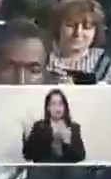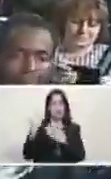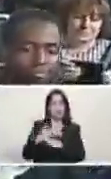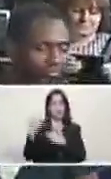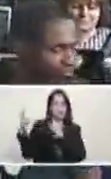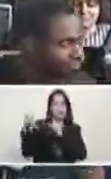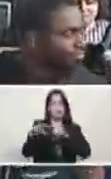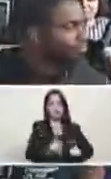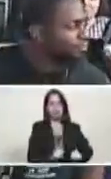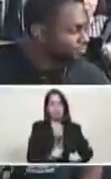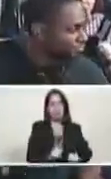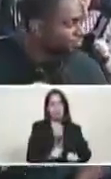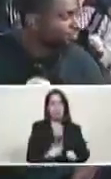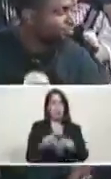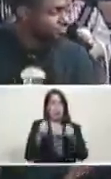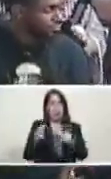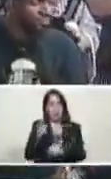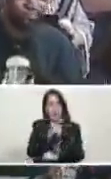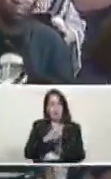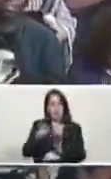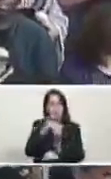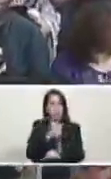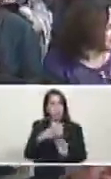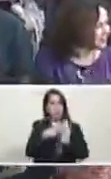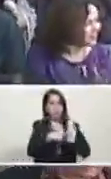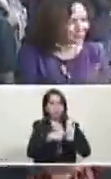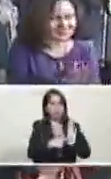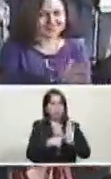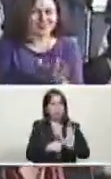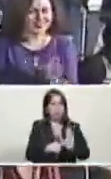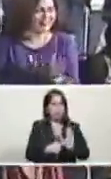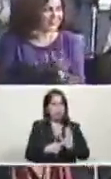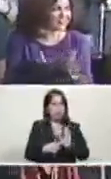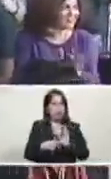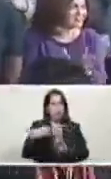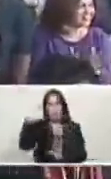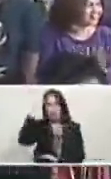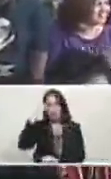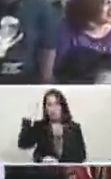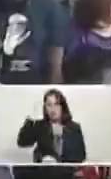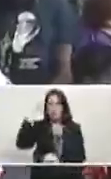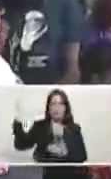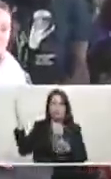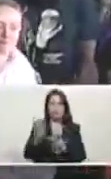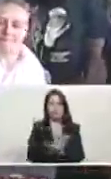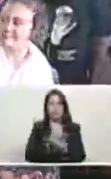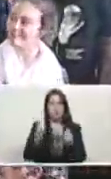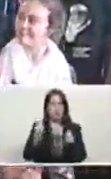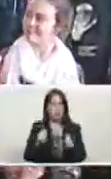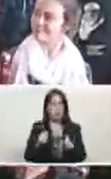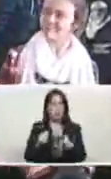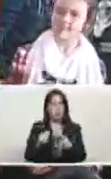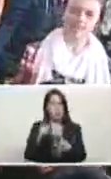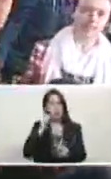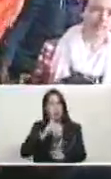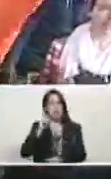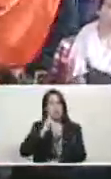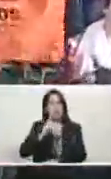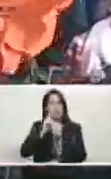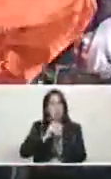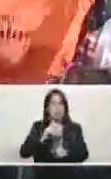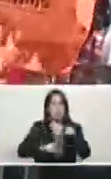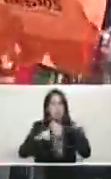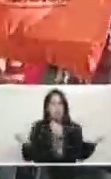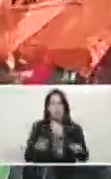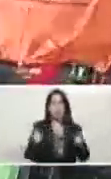de venezuela que buscan de encontrar las matrices de opinión y falsas matrices que venden las transnacionales